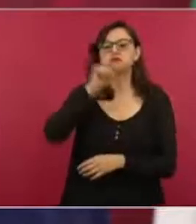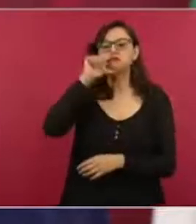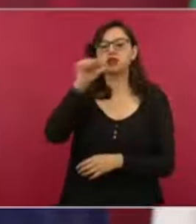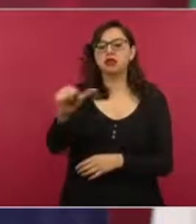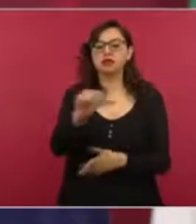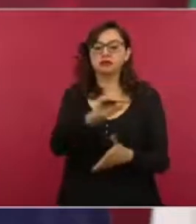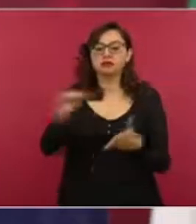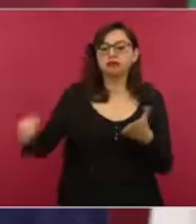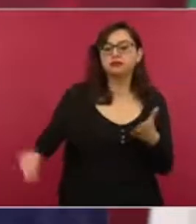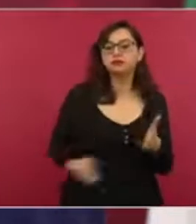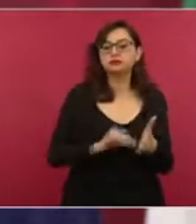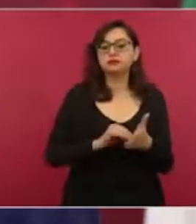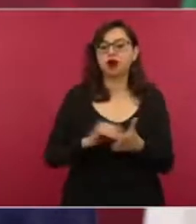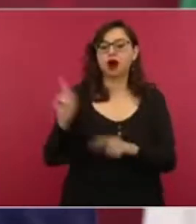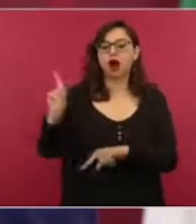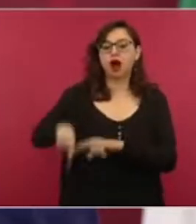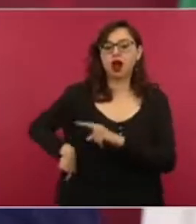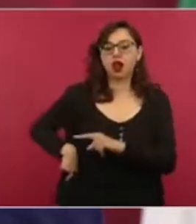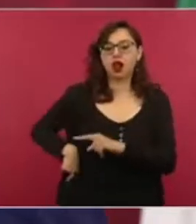Y por eso